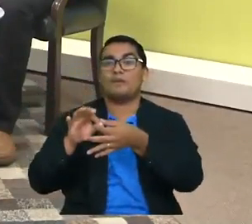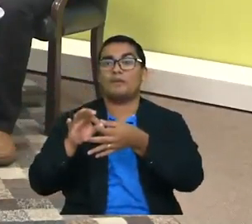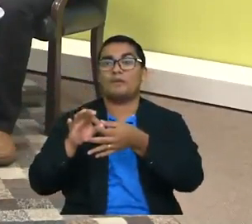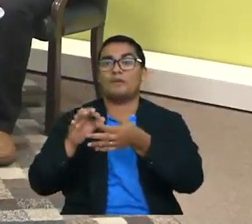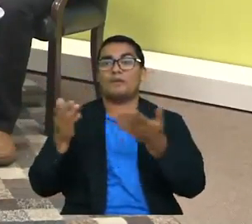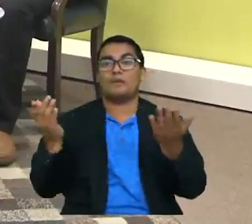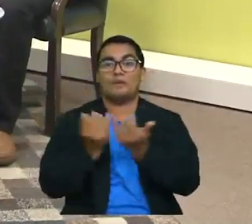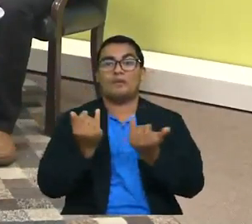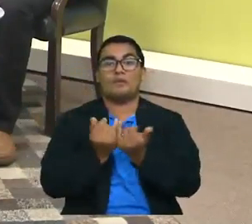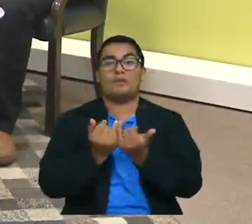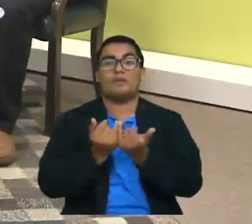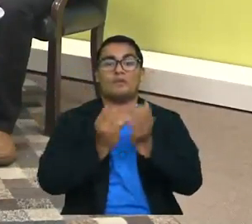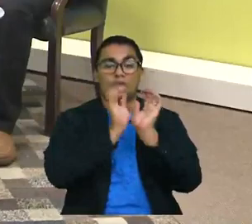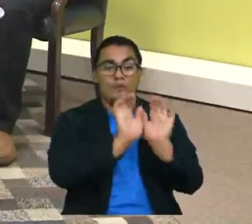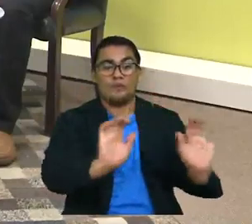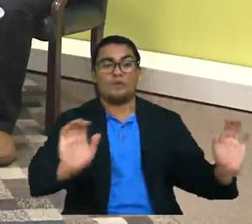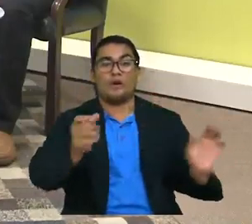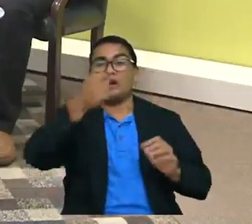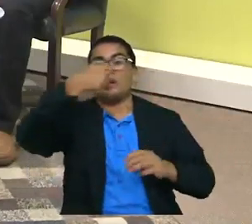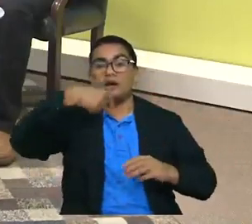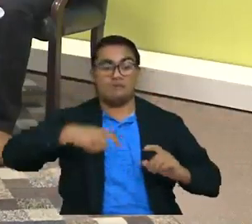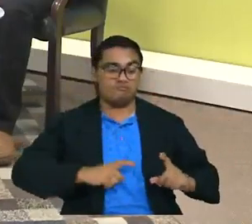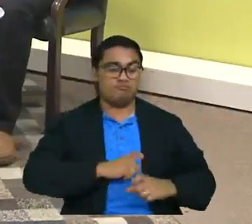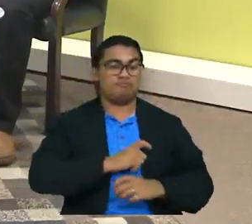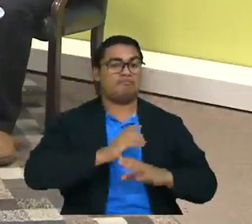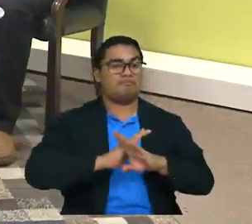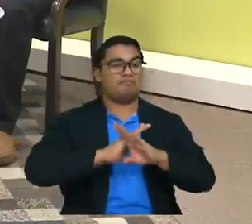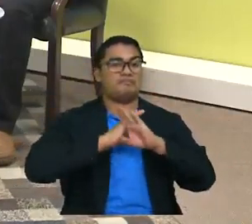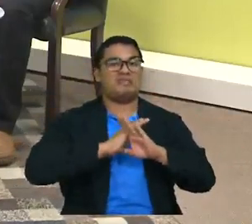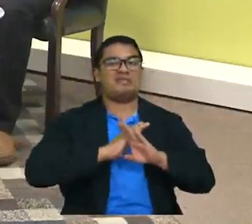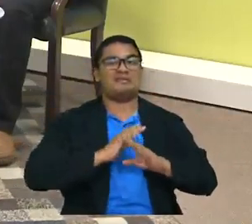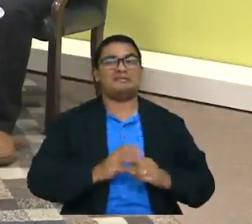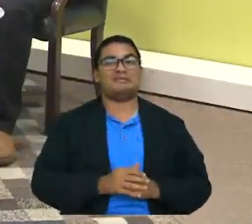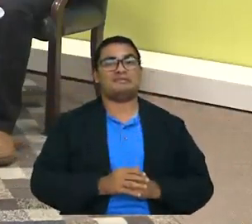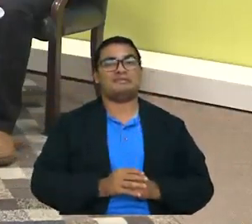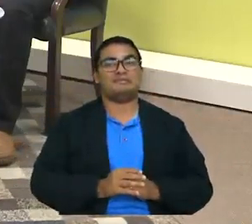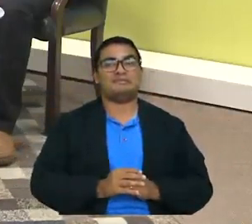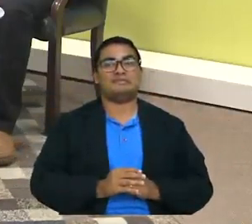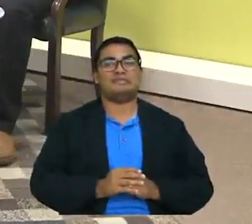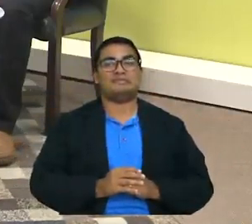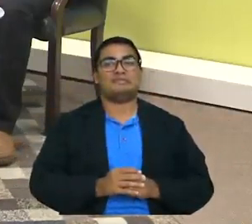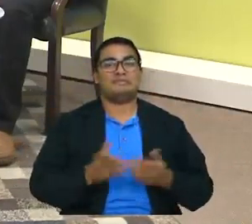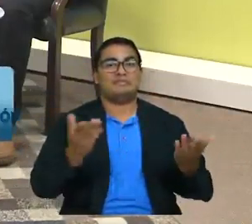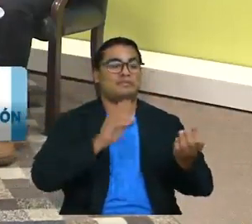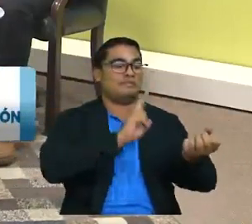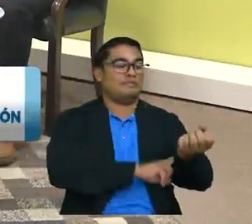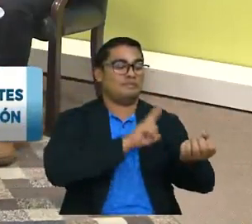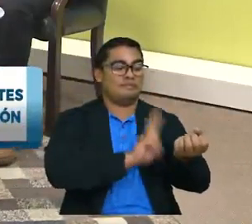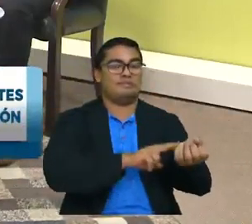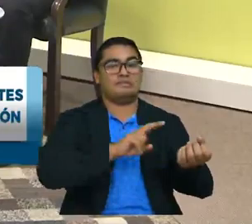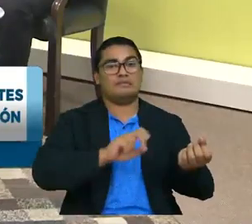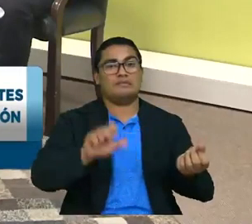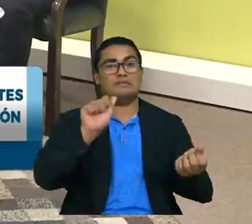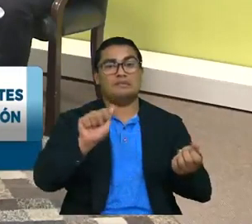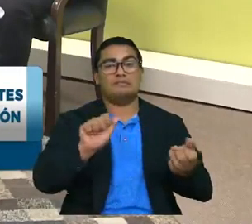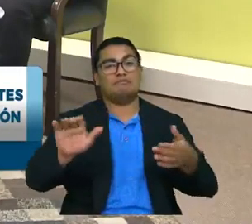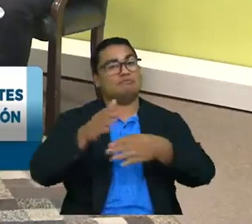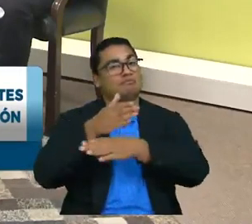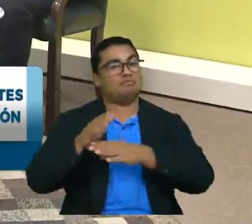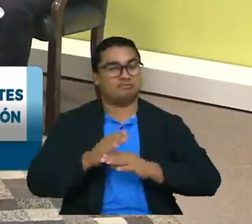de desparasitación, sí, desparasitante, perdón, y la aplicación de vitamina, de diferentes